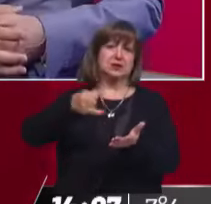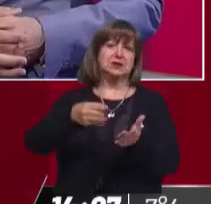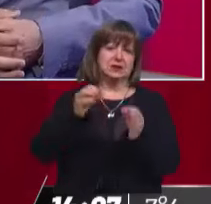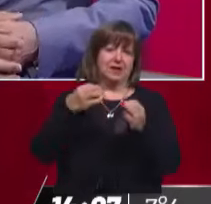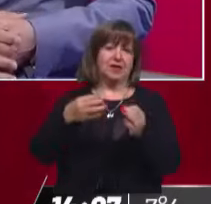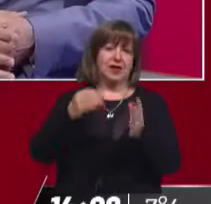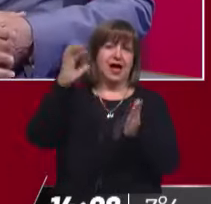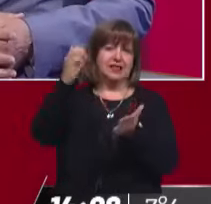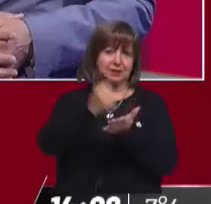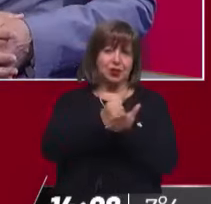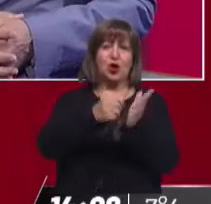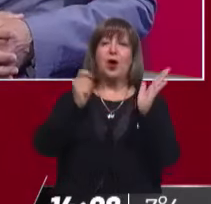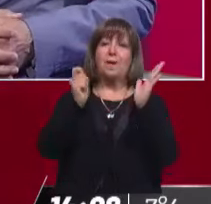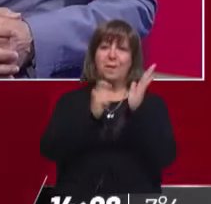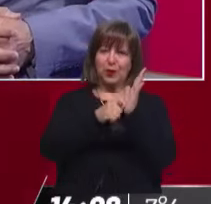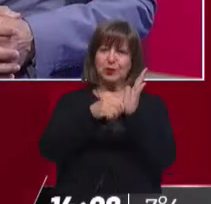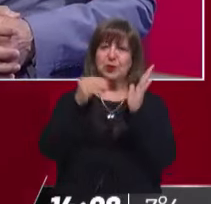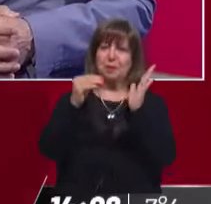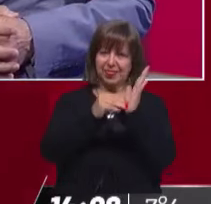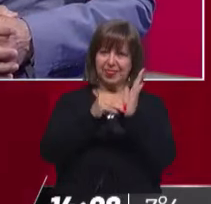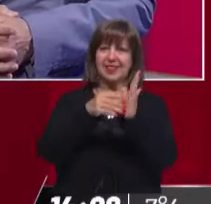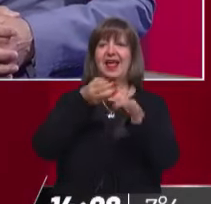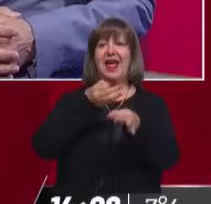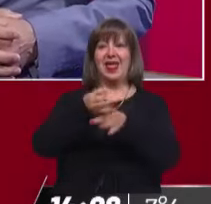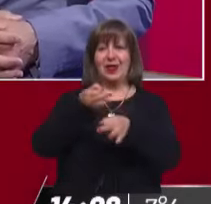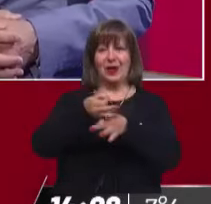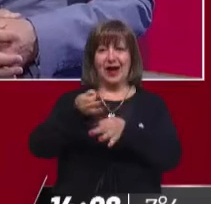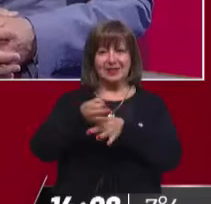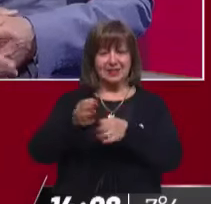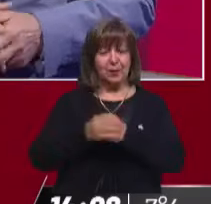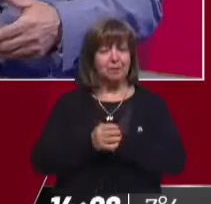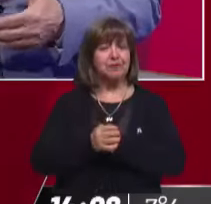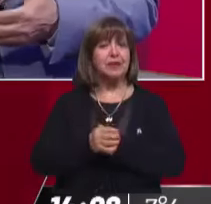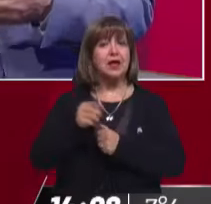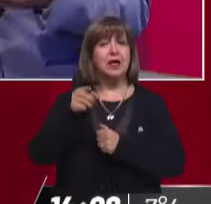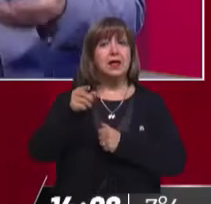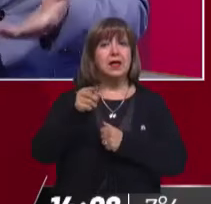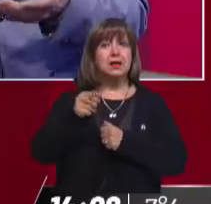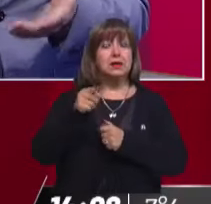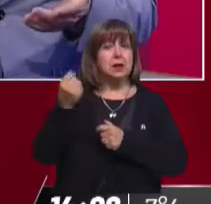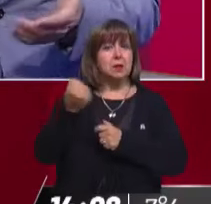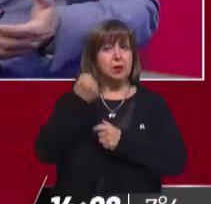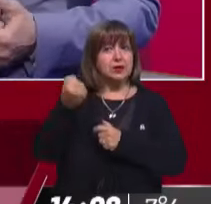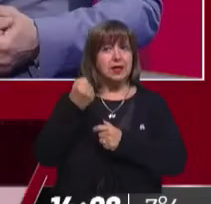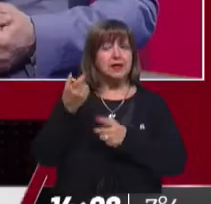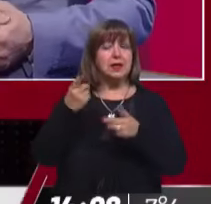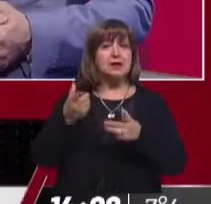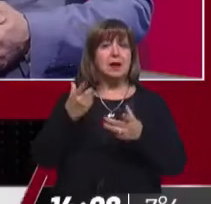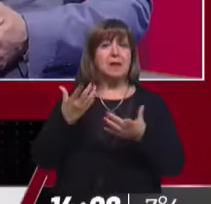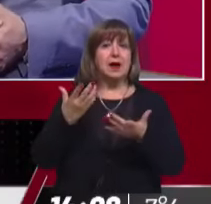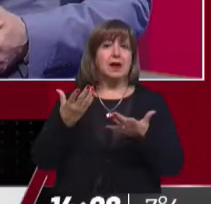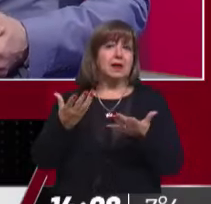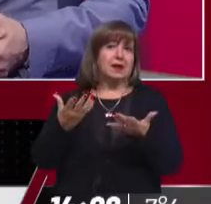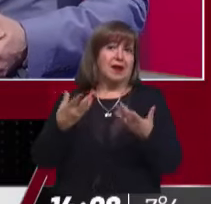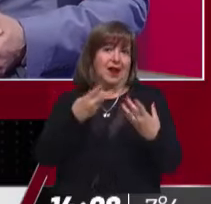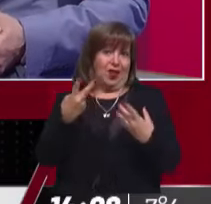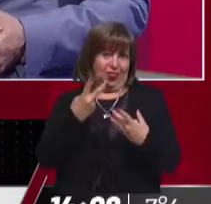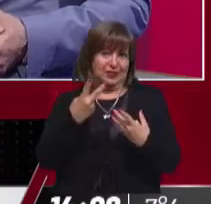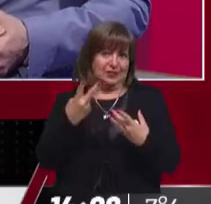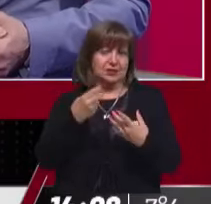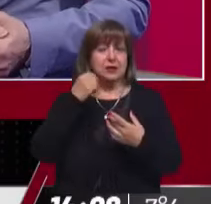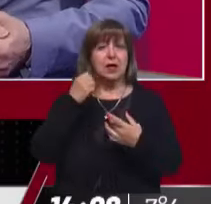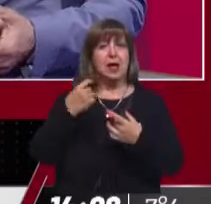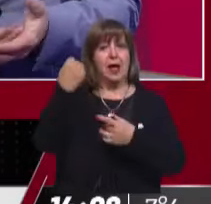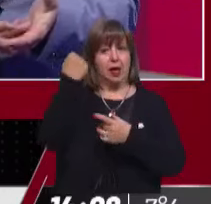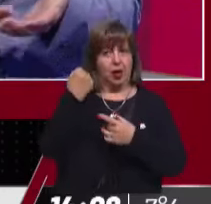Y esto también es un compromiso del Estado por parte de lo que tiene que ser con la inversión, ese compromiso con la educación. Claro que